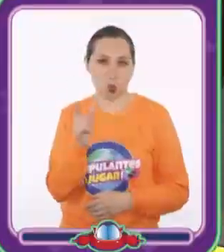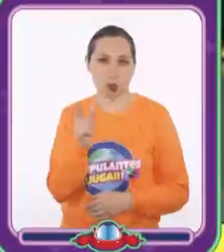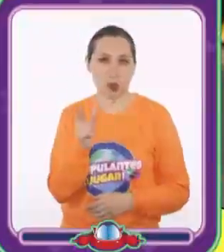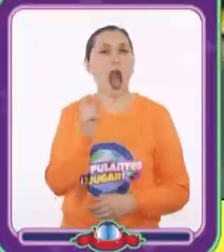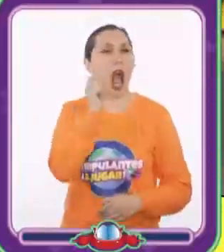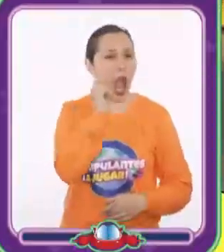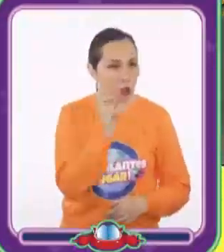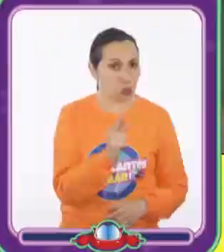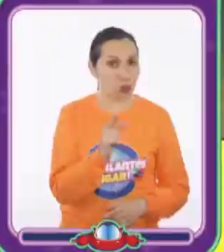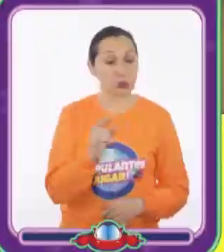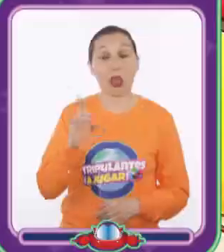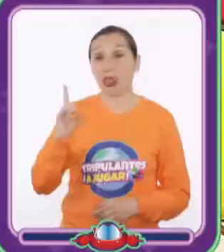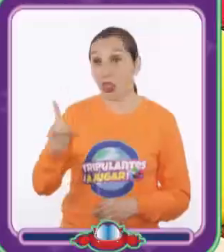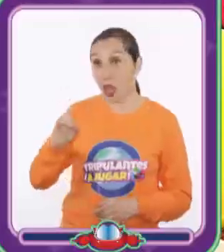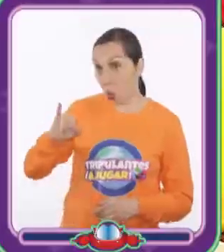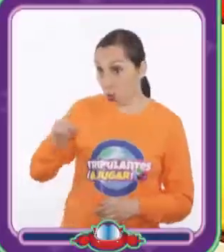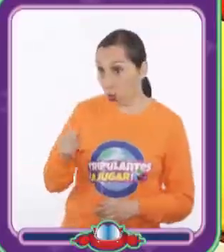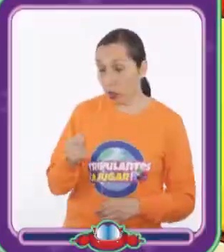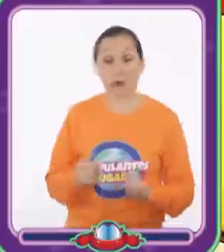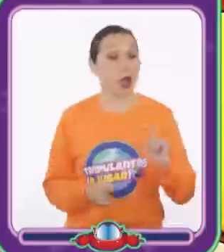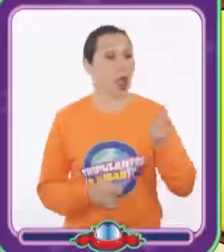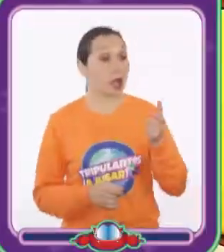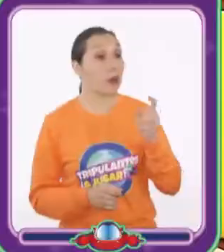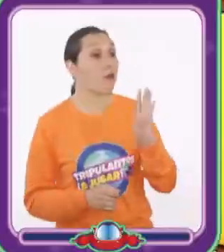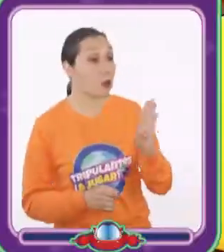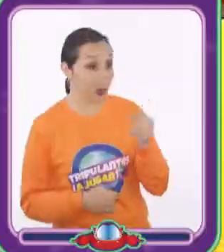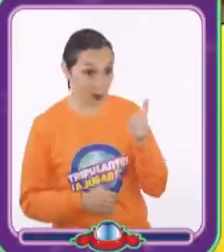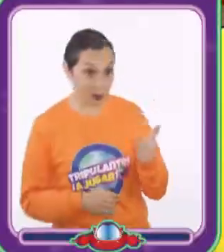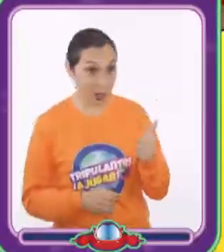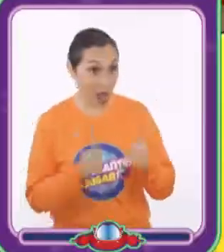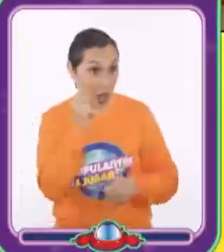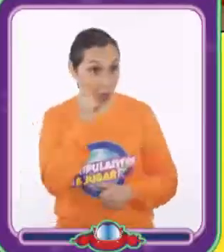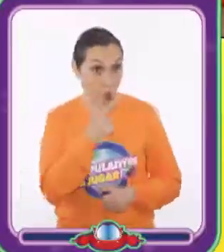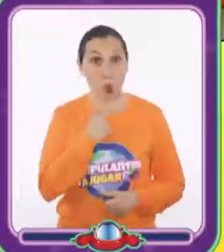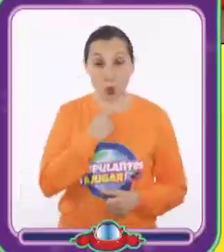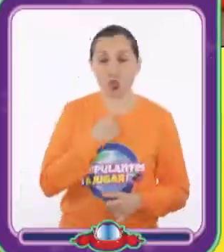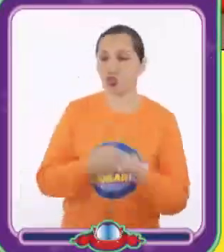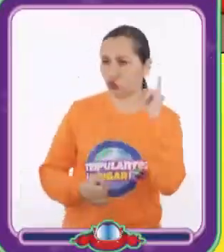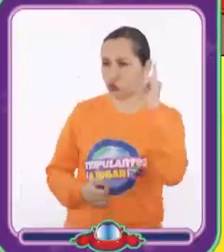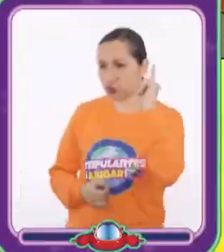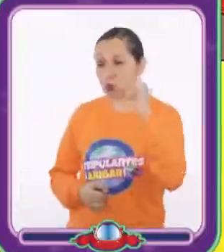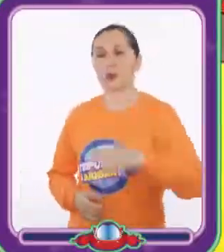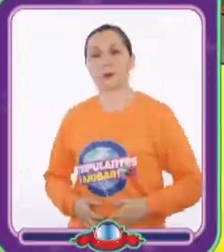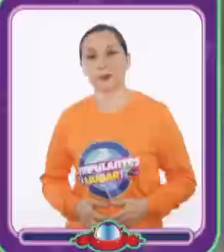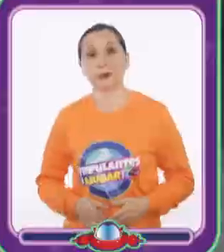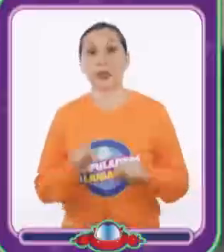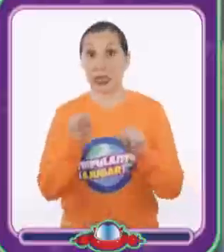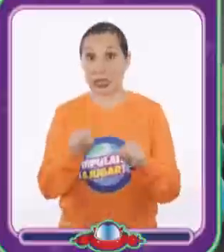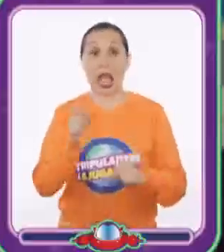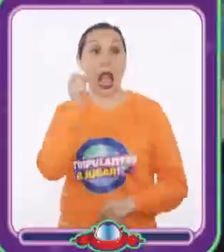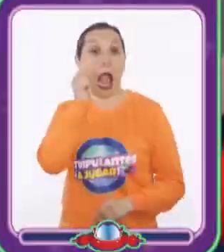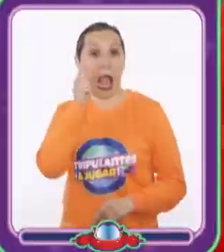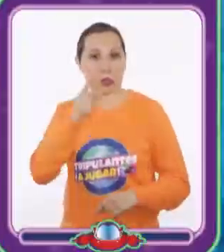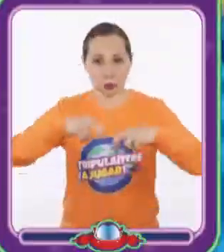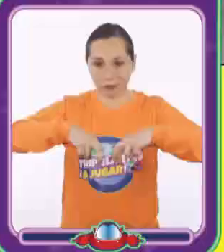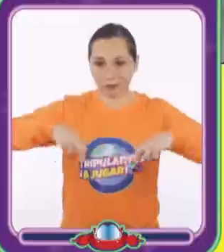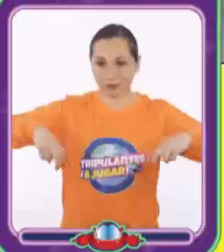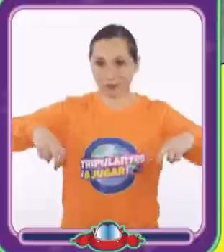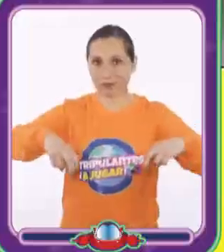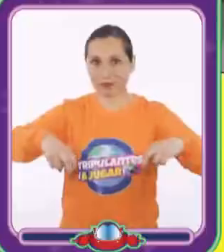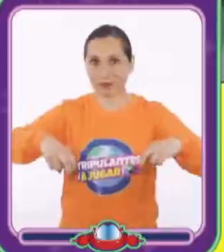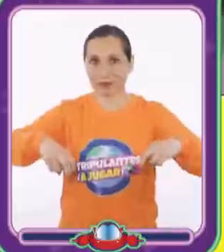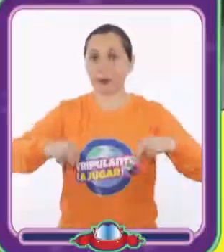El azul. El azul. El azul, Dairelis y Juliana. Gaspar y Bruno, ¿qué les parece a ustedes el azul? ¿Les gusta? Sí. Ya, vamos al azul